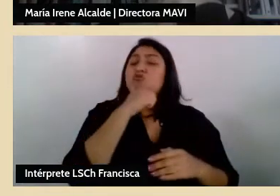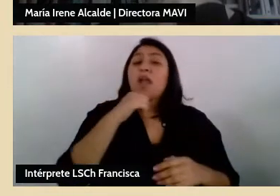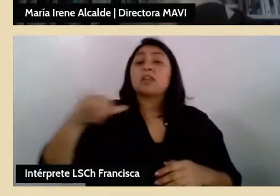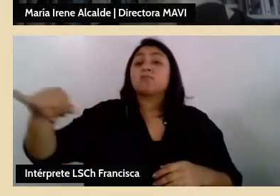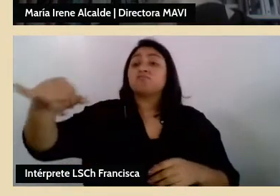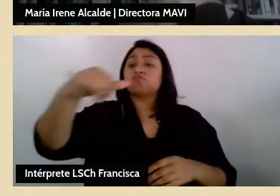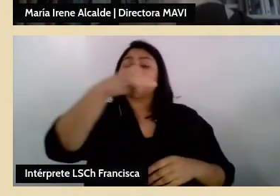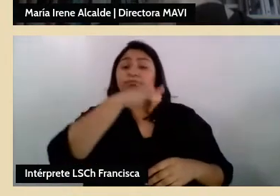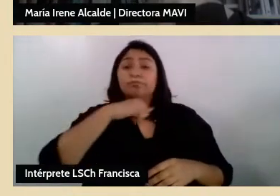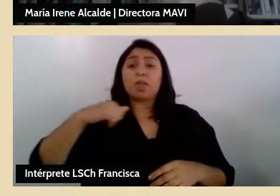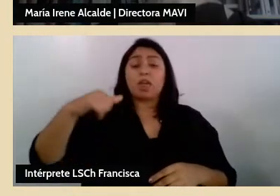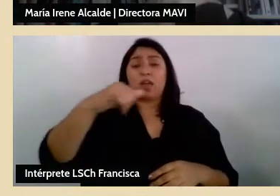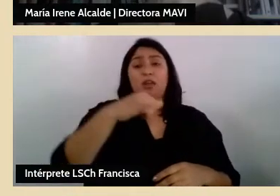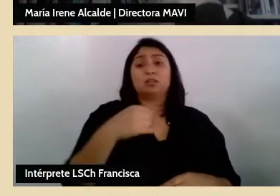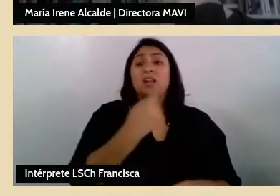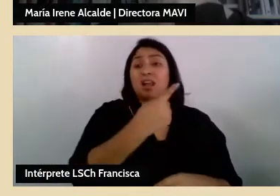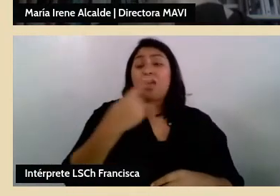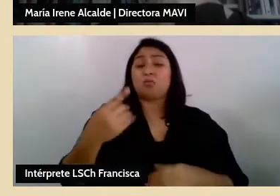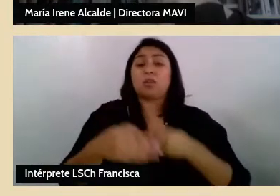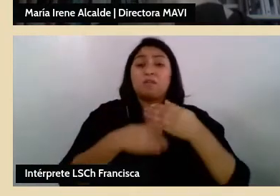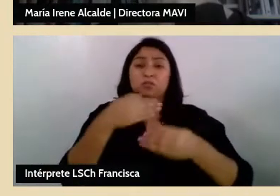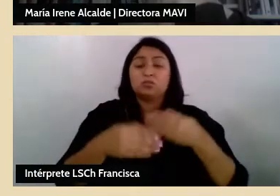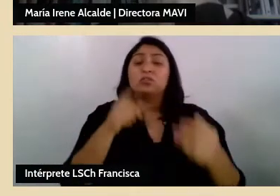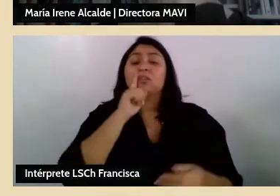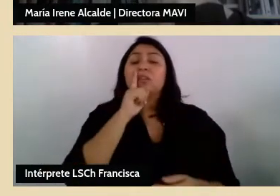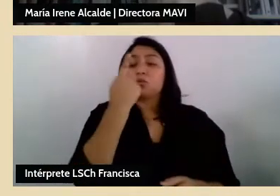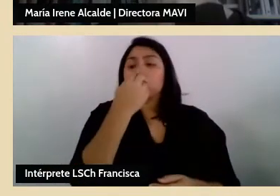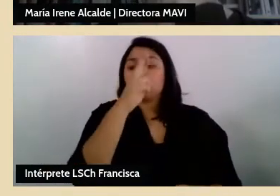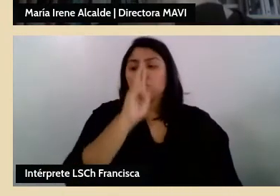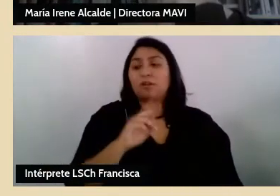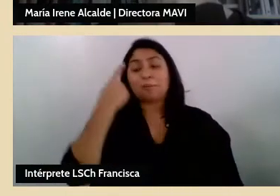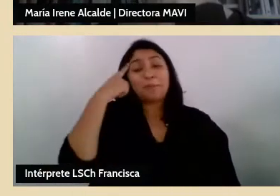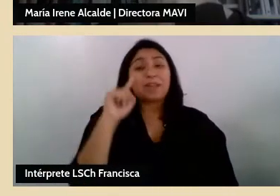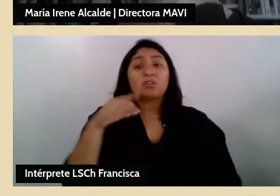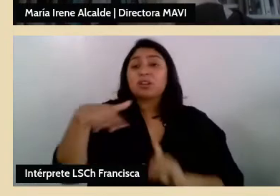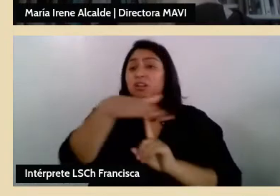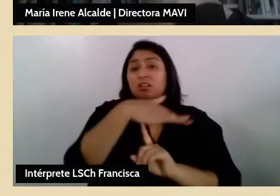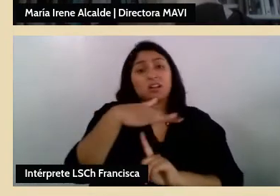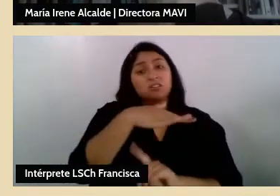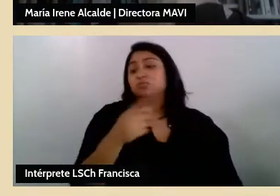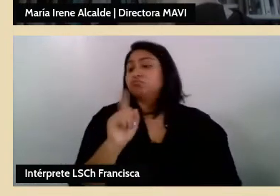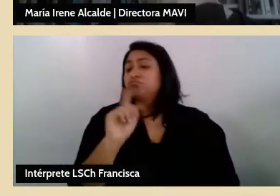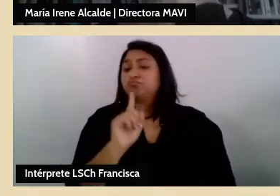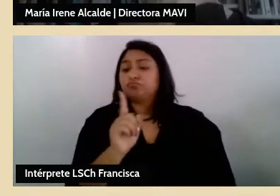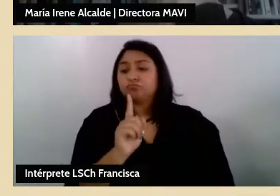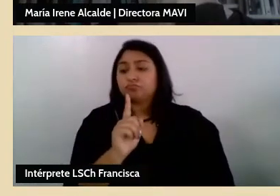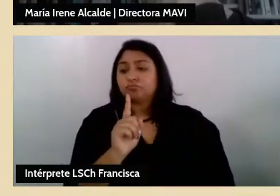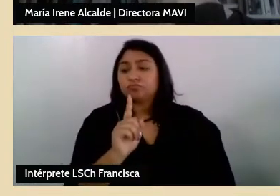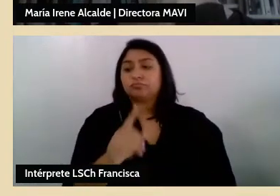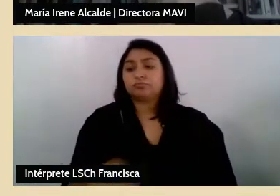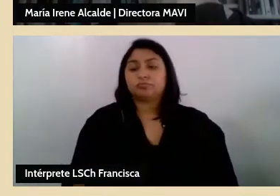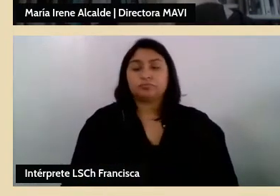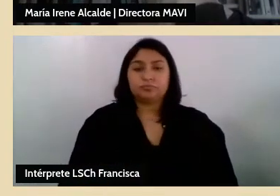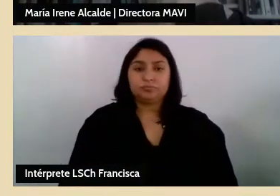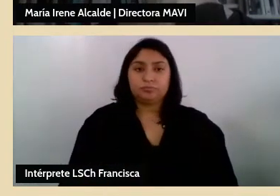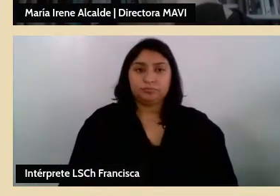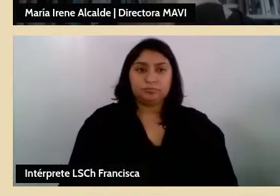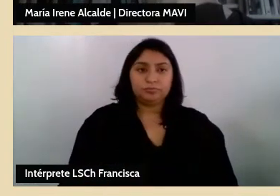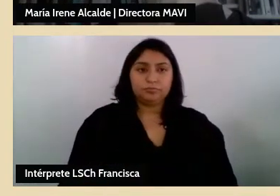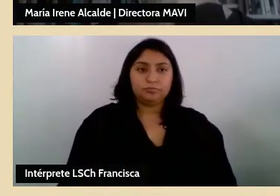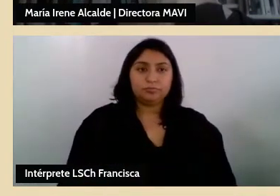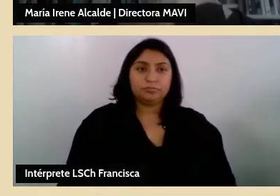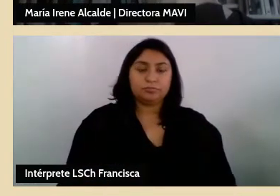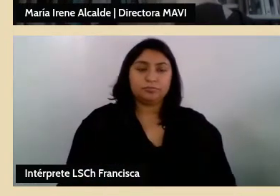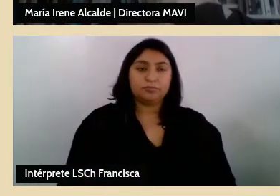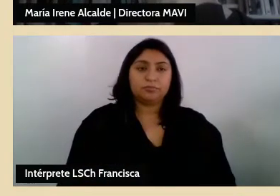función ejerce solamente un rol, pero en este caso no. Hay una, no sé, se genera una mayor